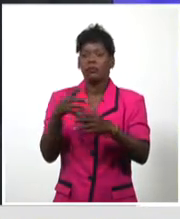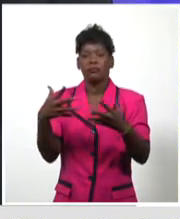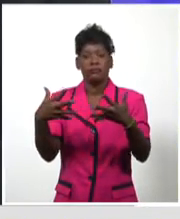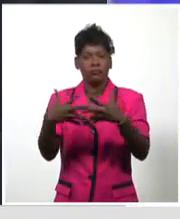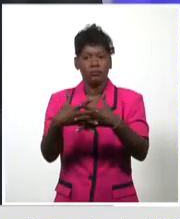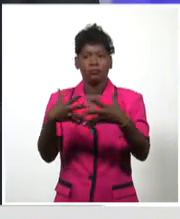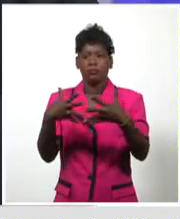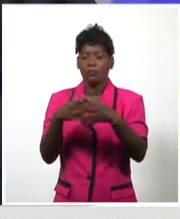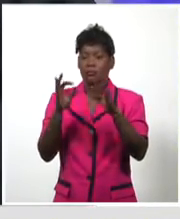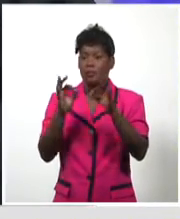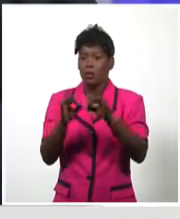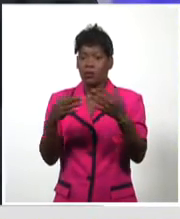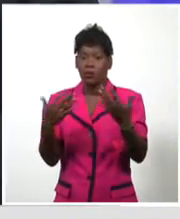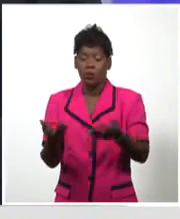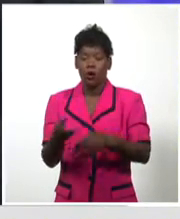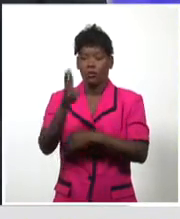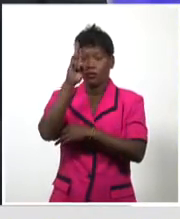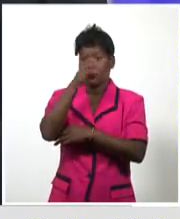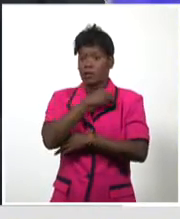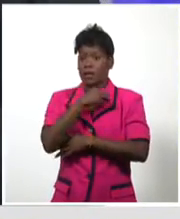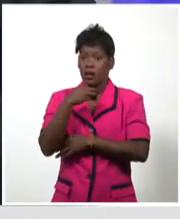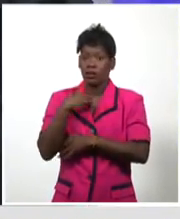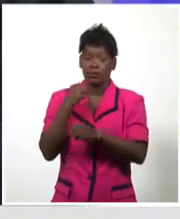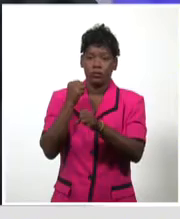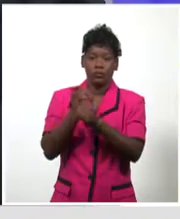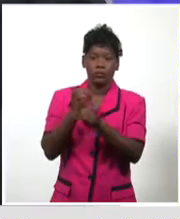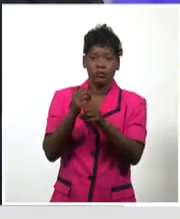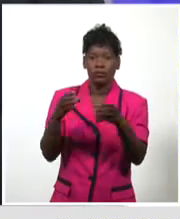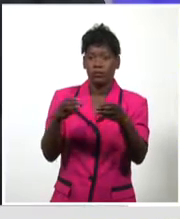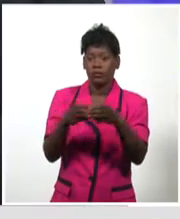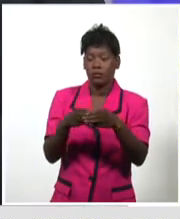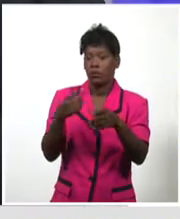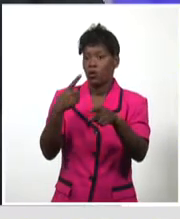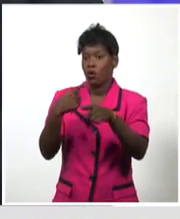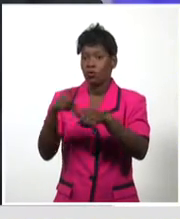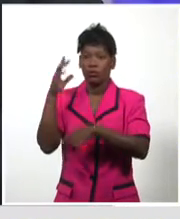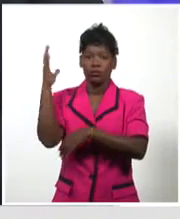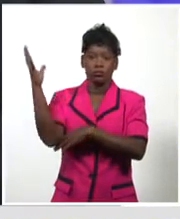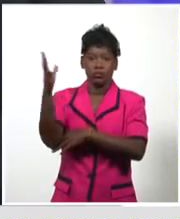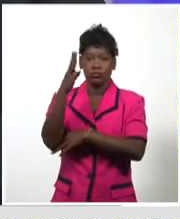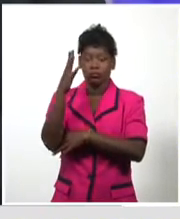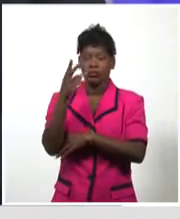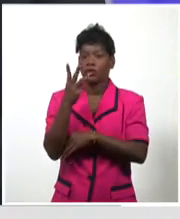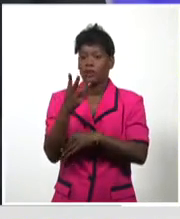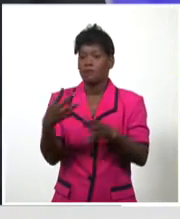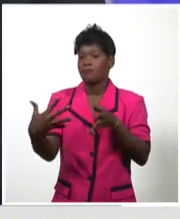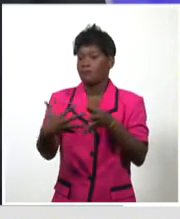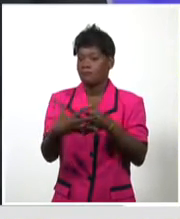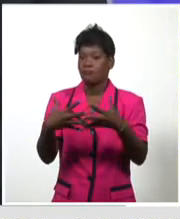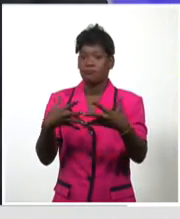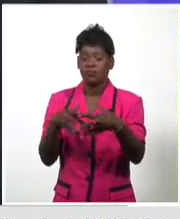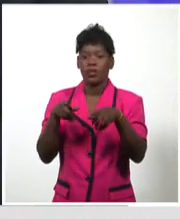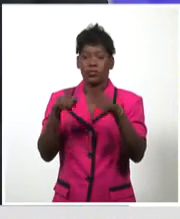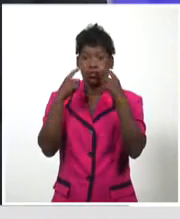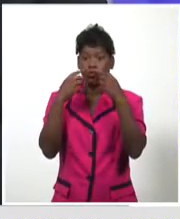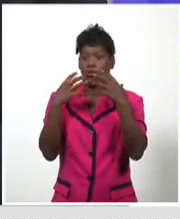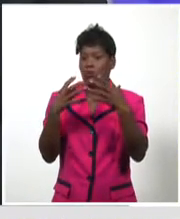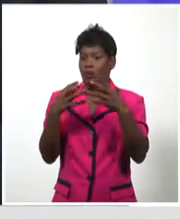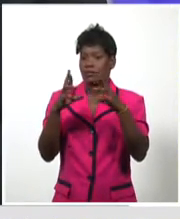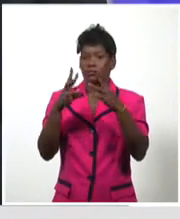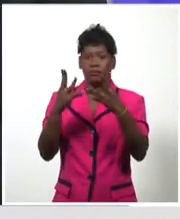meteorológicos provinciales, los grupos de trabajo de clima y salud y las instituciones de salud pública. Hoy existen incluso importantes resultados en